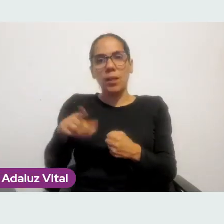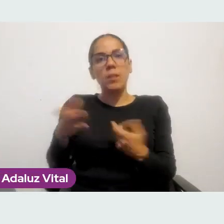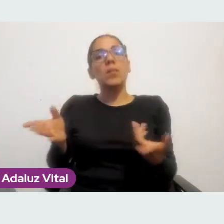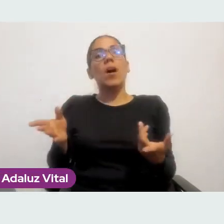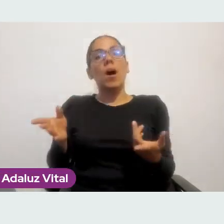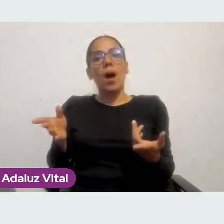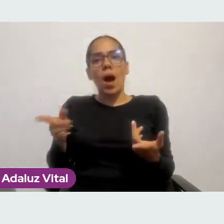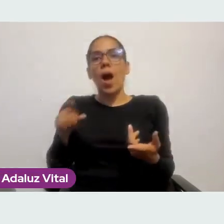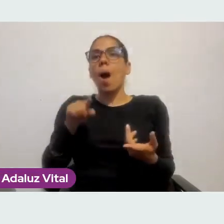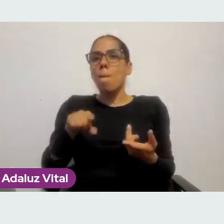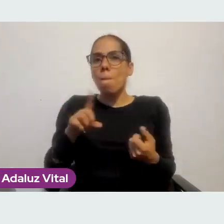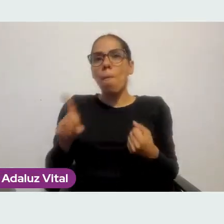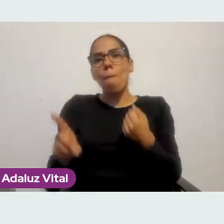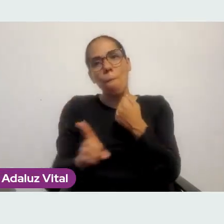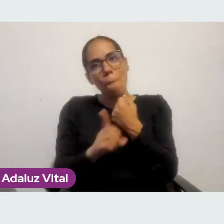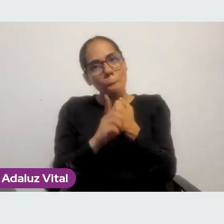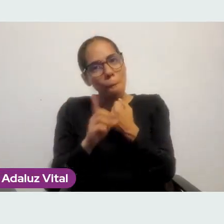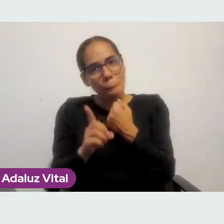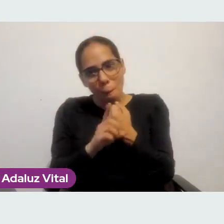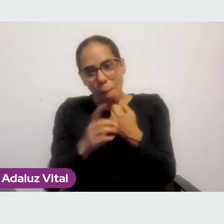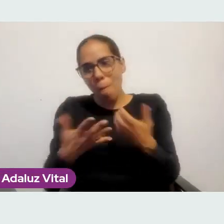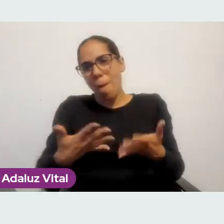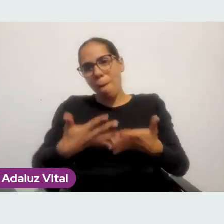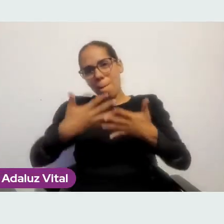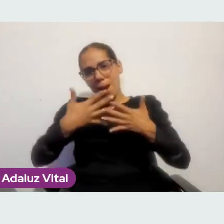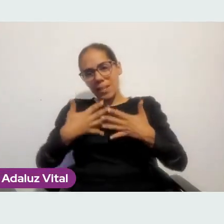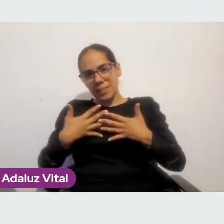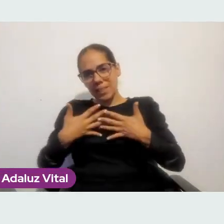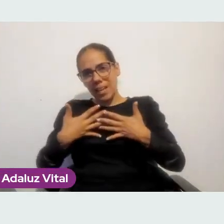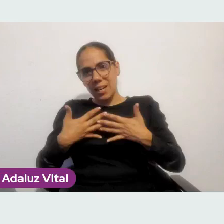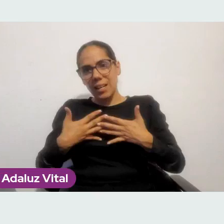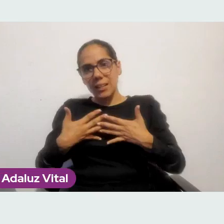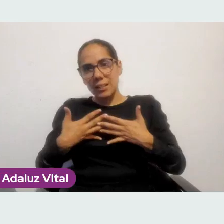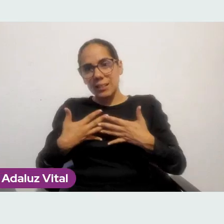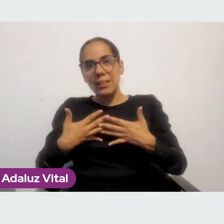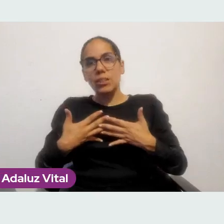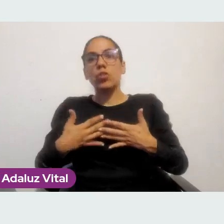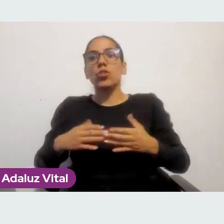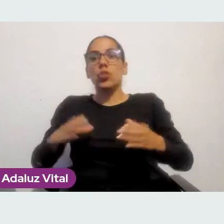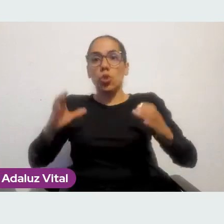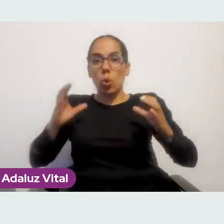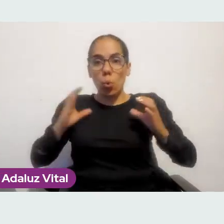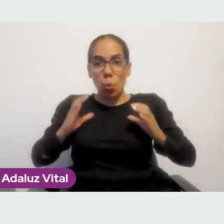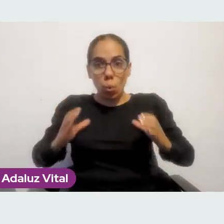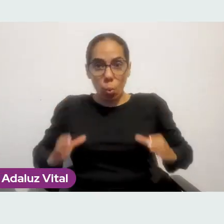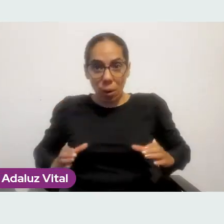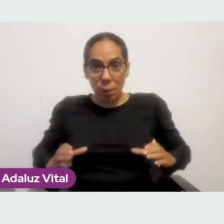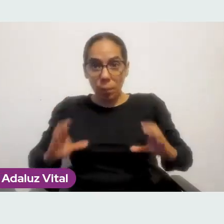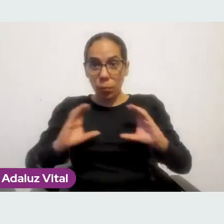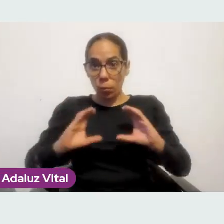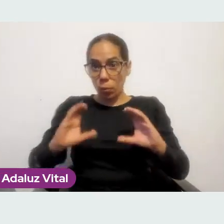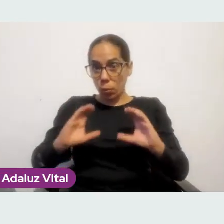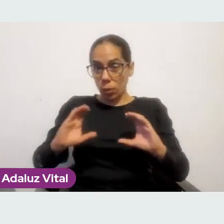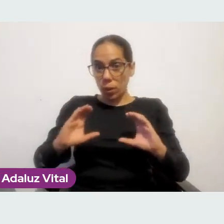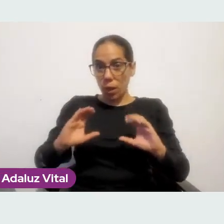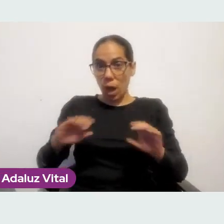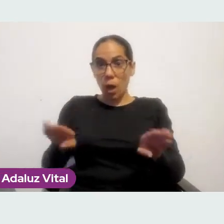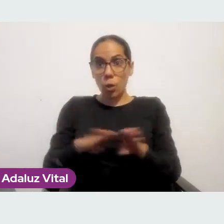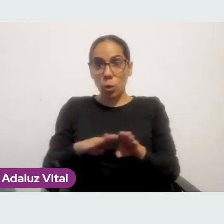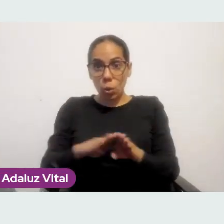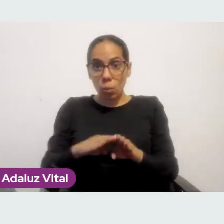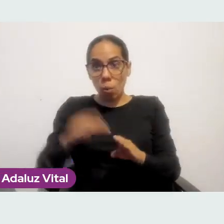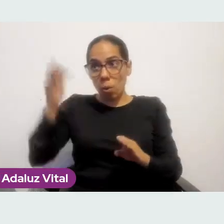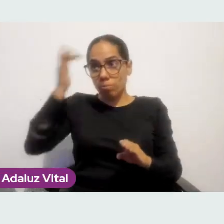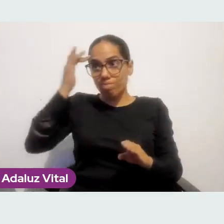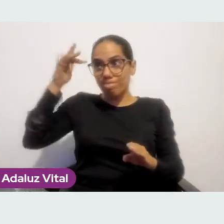va a derivar en esta protección, que es una regresión. Y entonces, como este ejemplo, si no cuidamos de